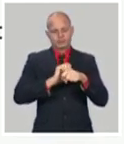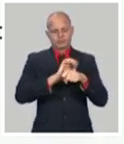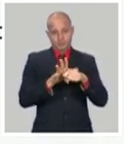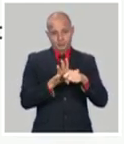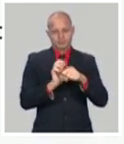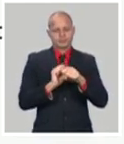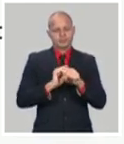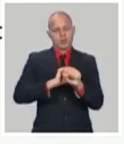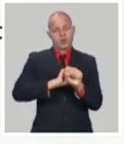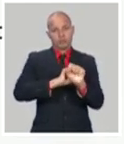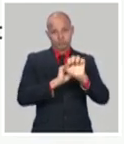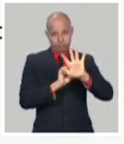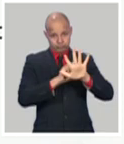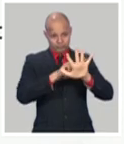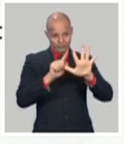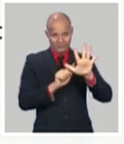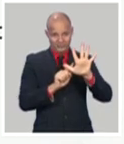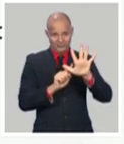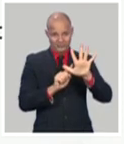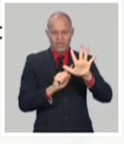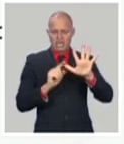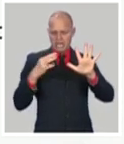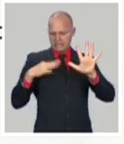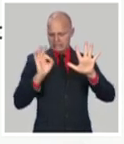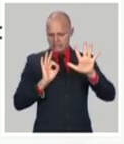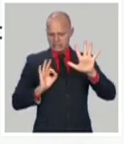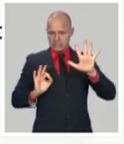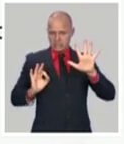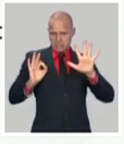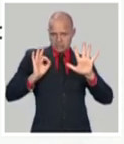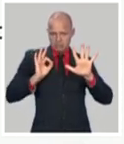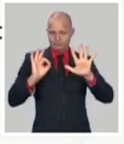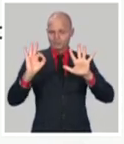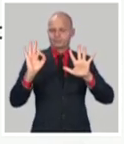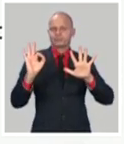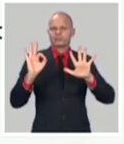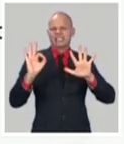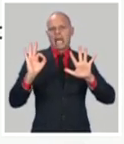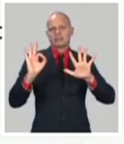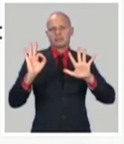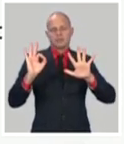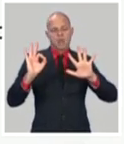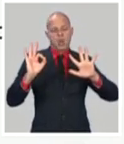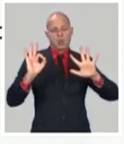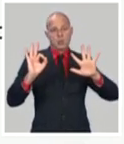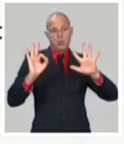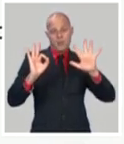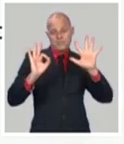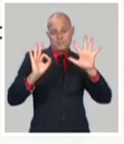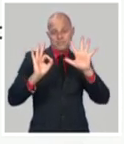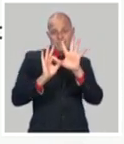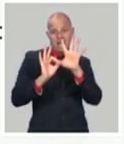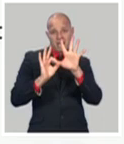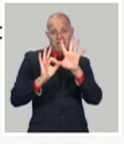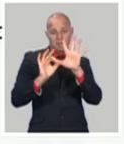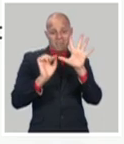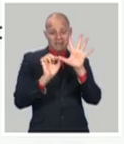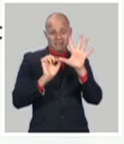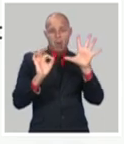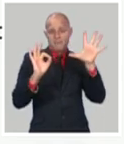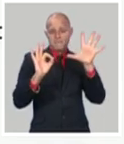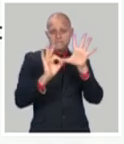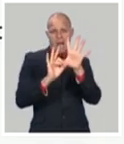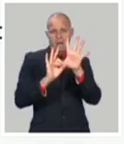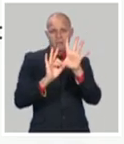mesas redondas. La llave y la cerradura. Ahí está la llave del virus para abrir la puerta